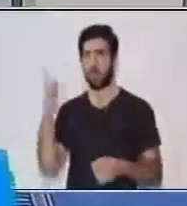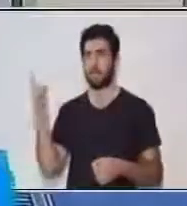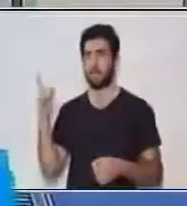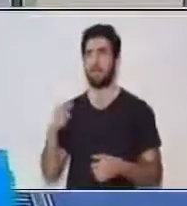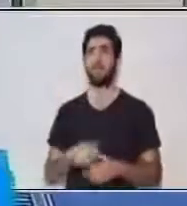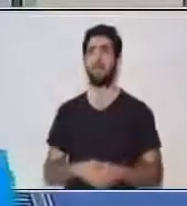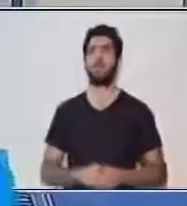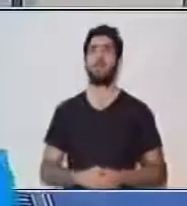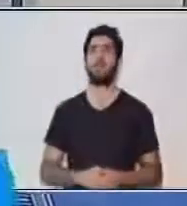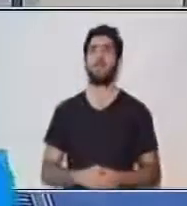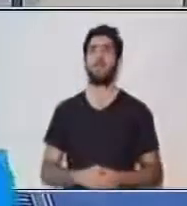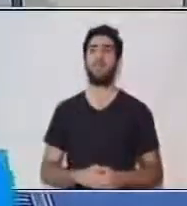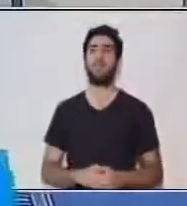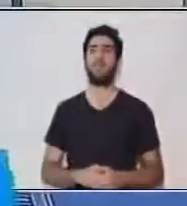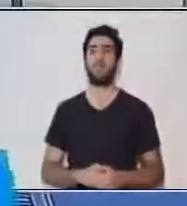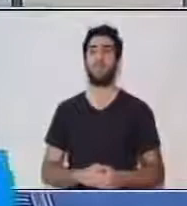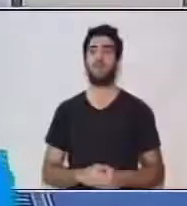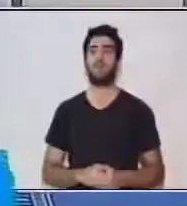máxima.